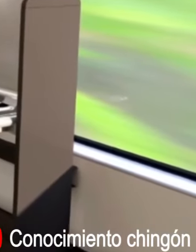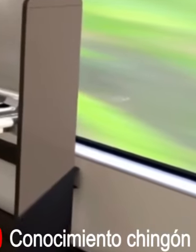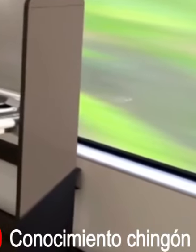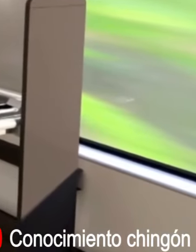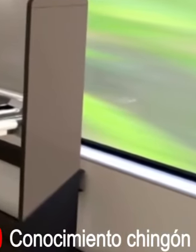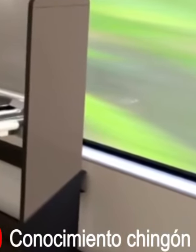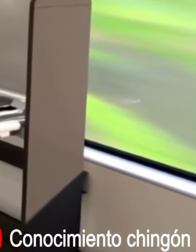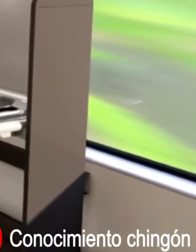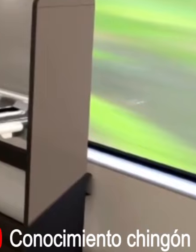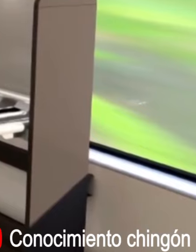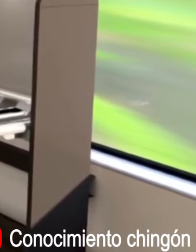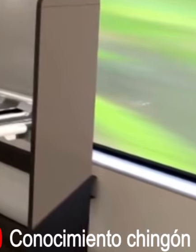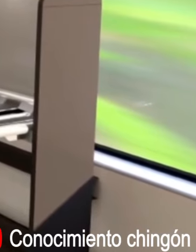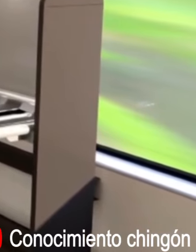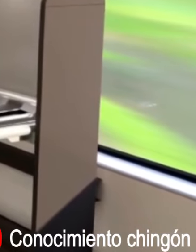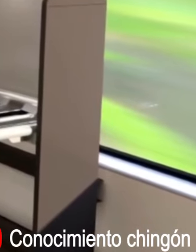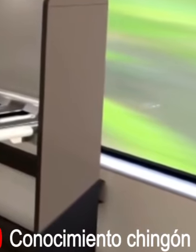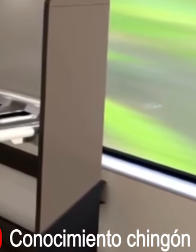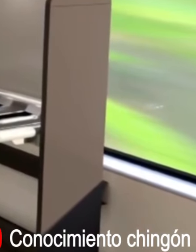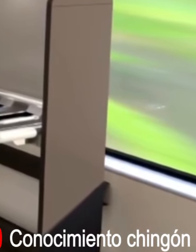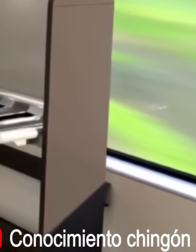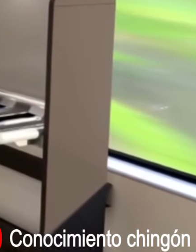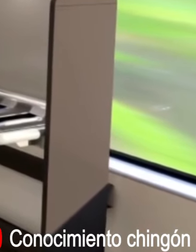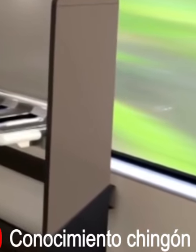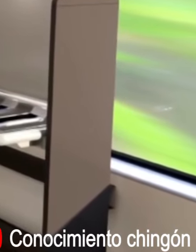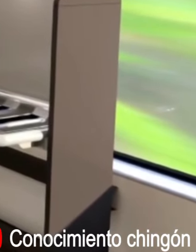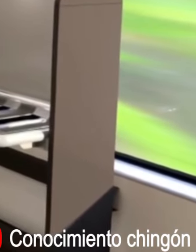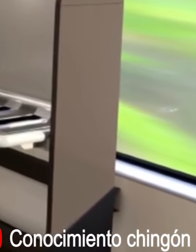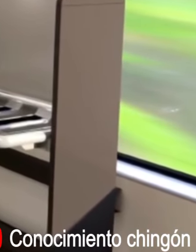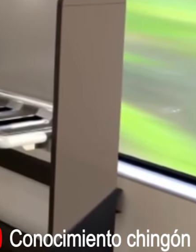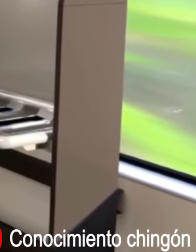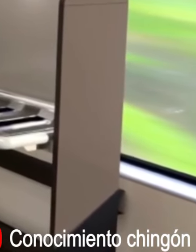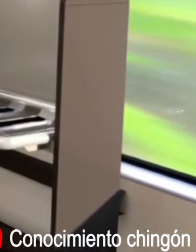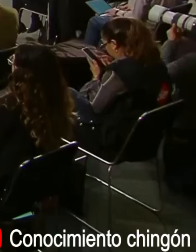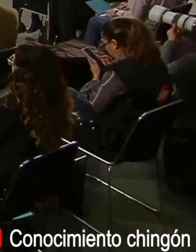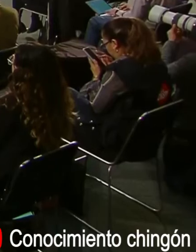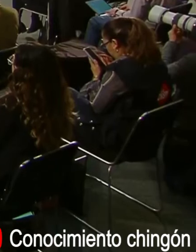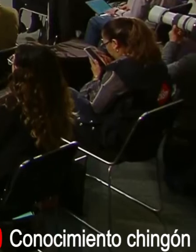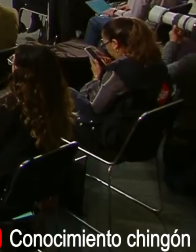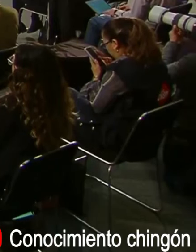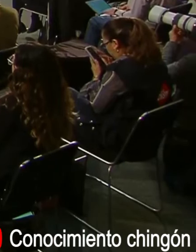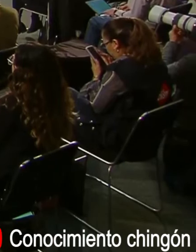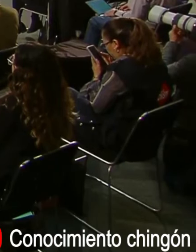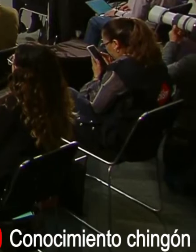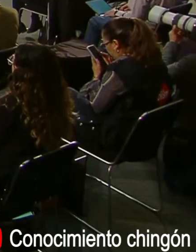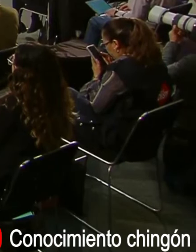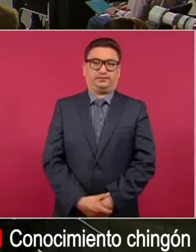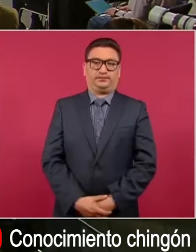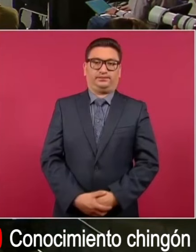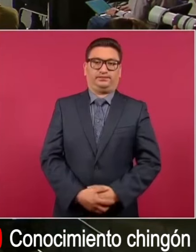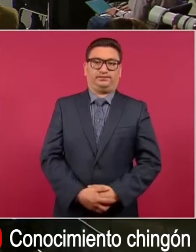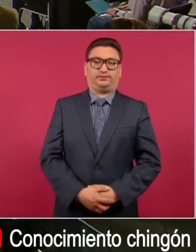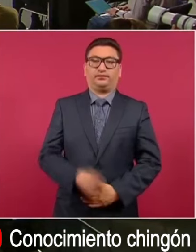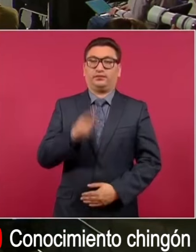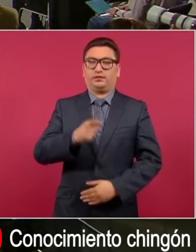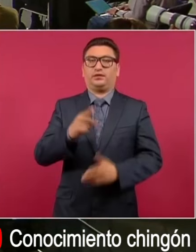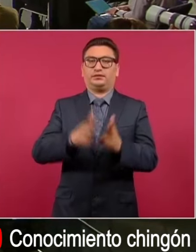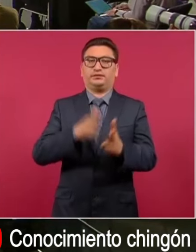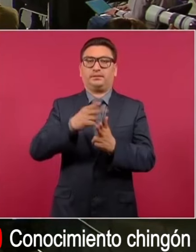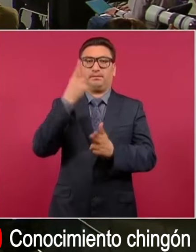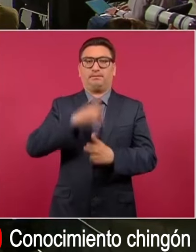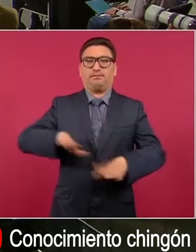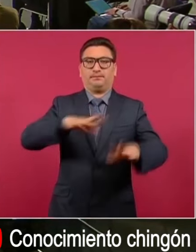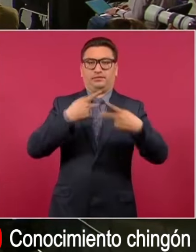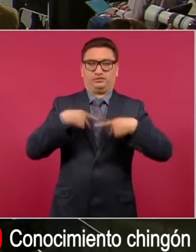Prácticamente podríamos decir que en este caso estamos hablando de un tren para México, hecho en México, pero en donde